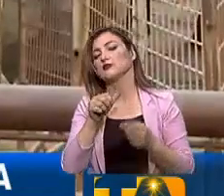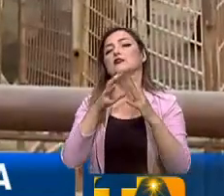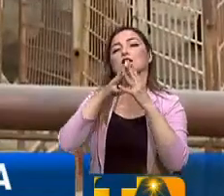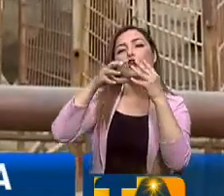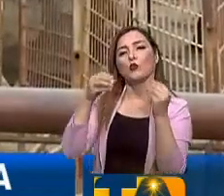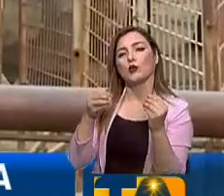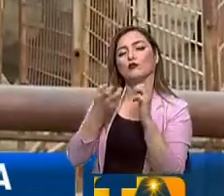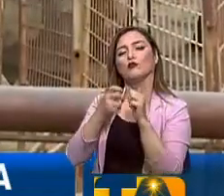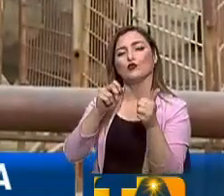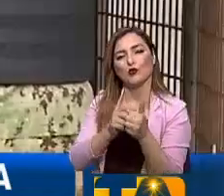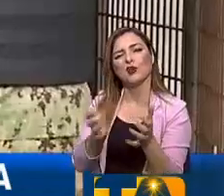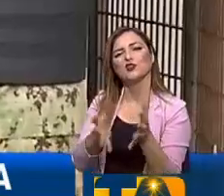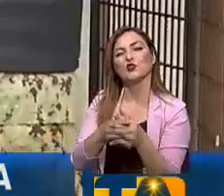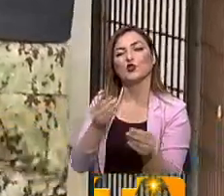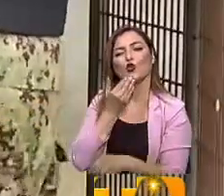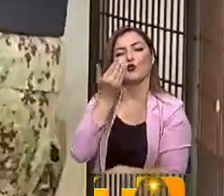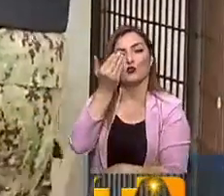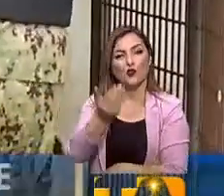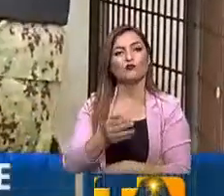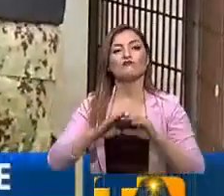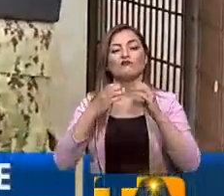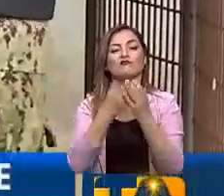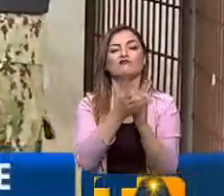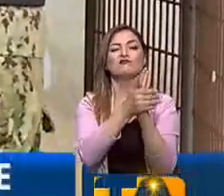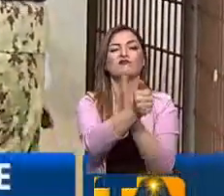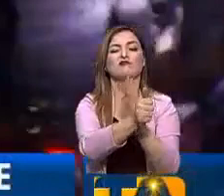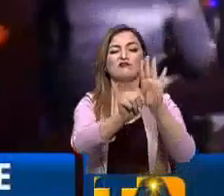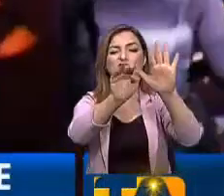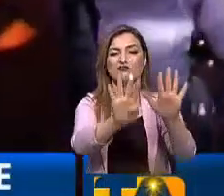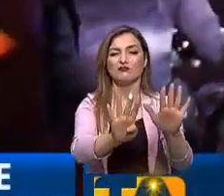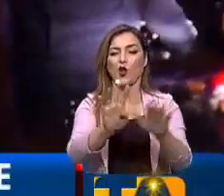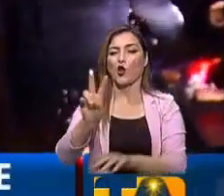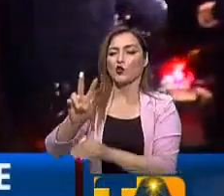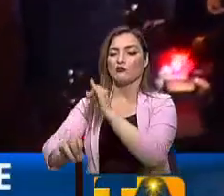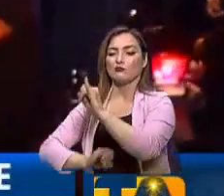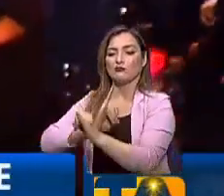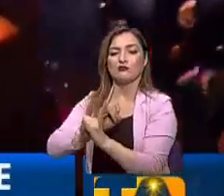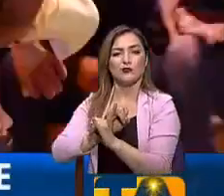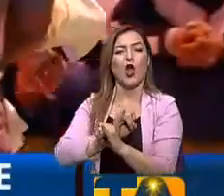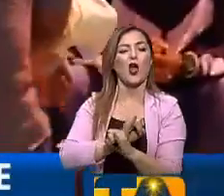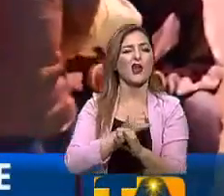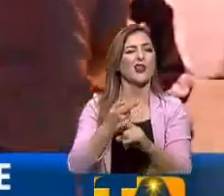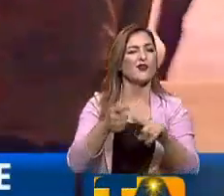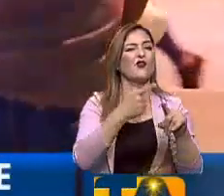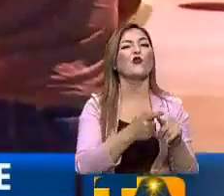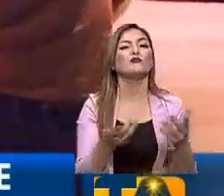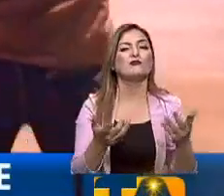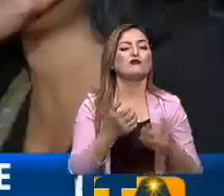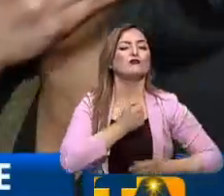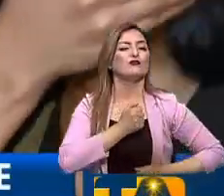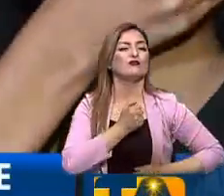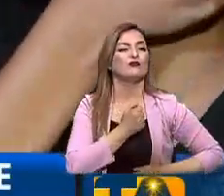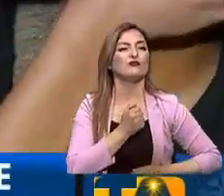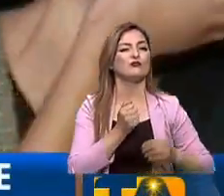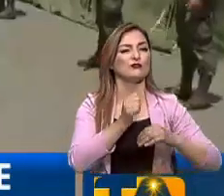este fenómeno. La comisión está conformada por 9 expertos, 2 de ellos internacionales y el resto locales. Además, deberá